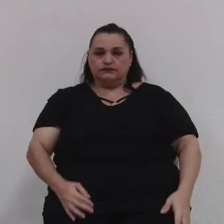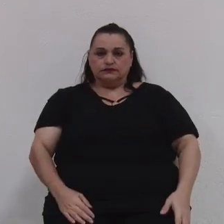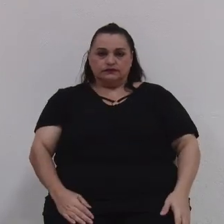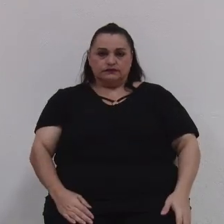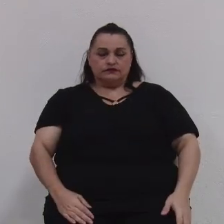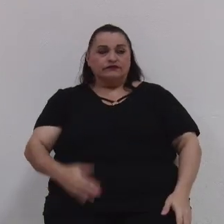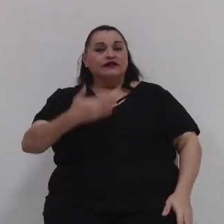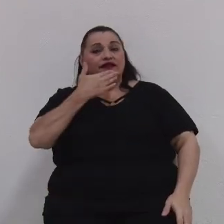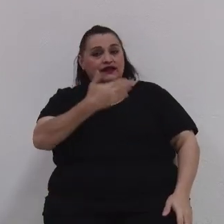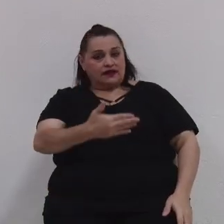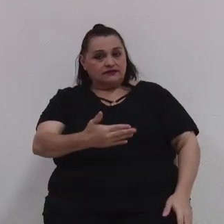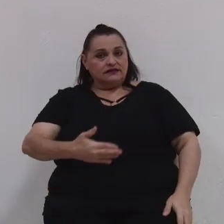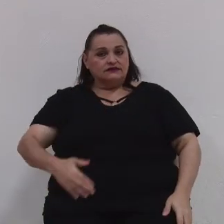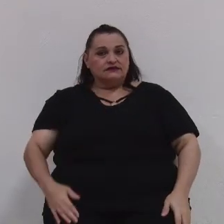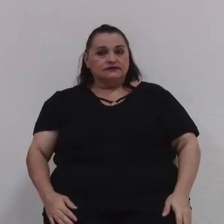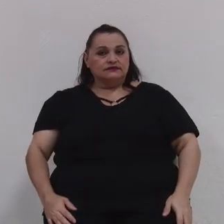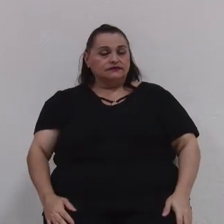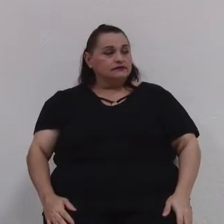Gracias.